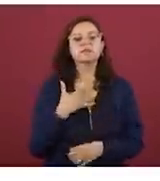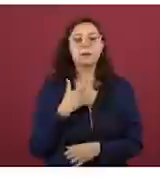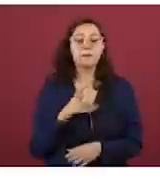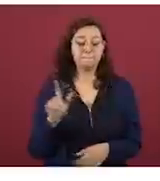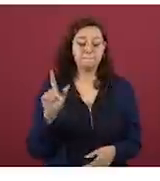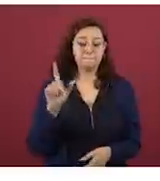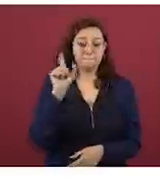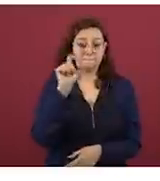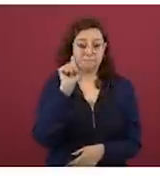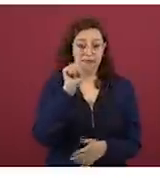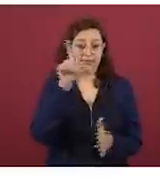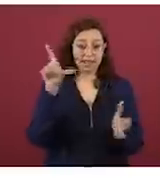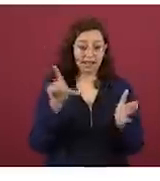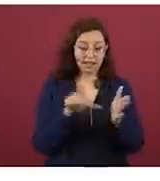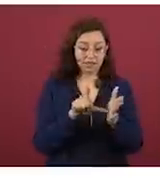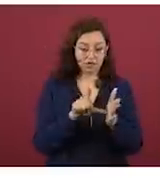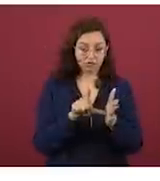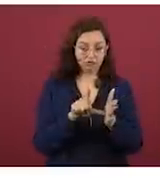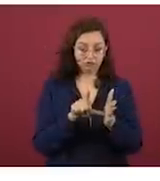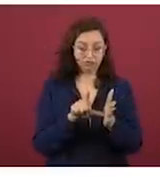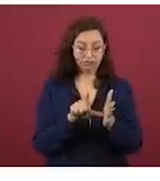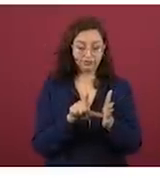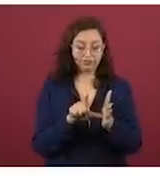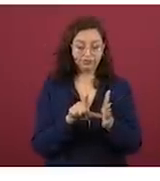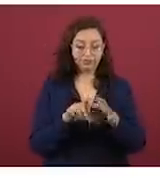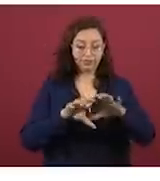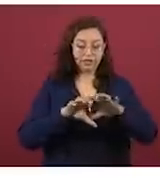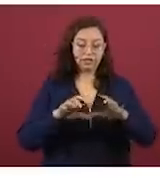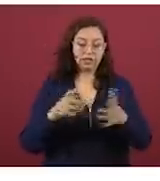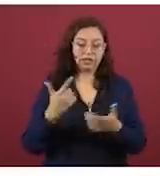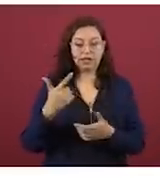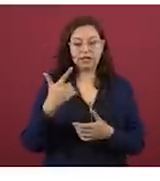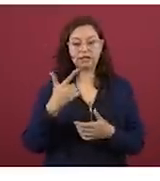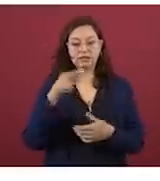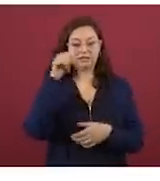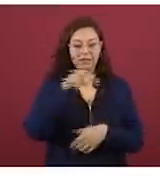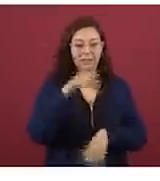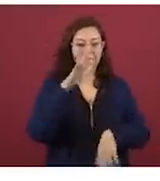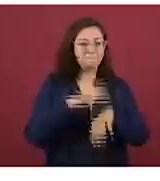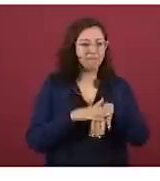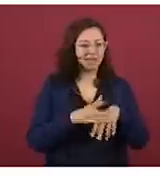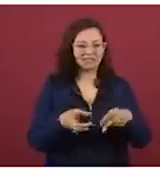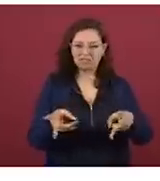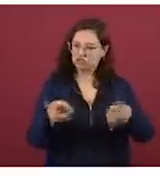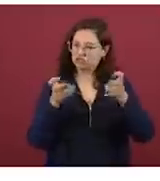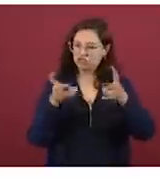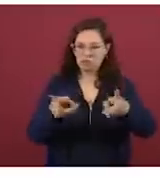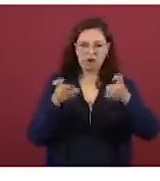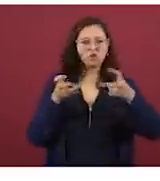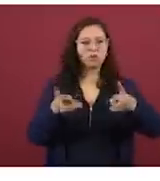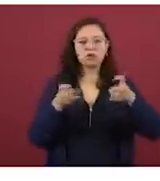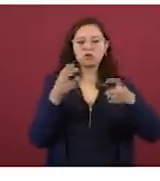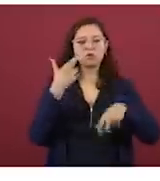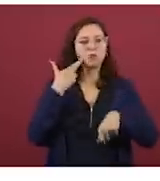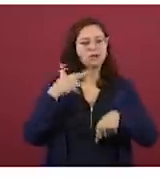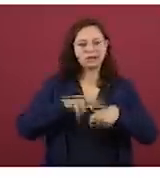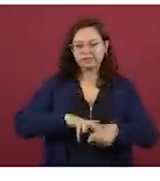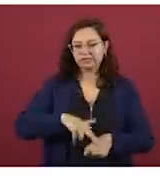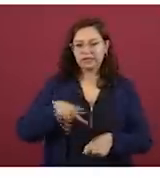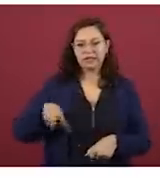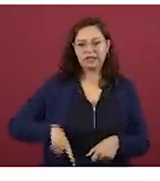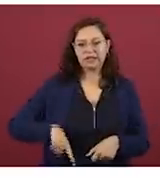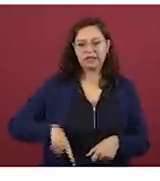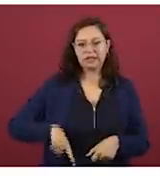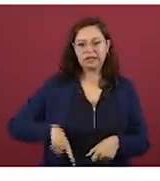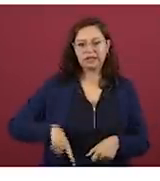litros, a esta gasolinera, que es de las 10 que más roban en México, es Servicio Alfonso